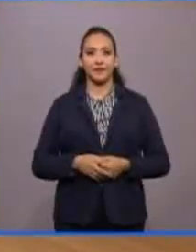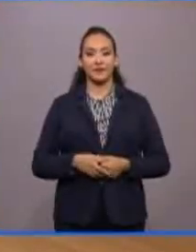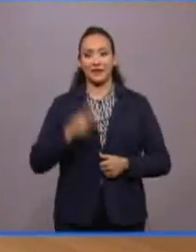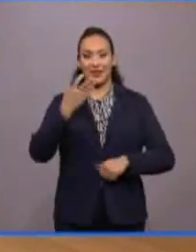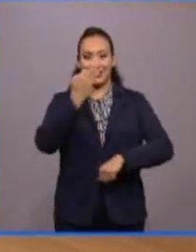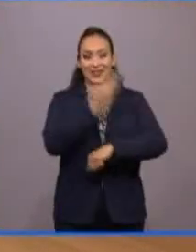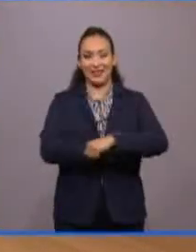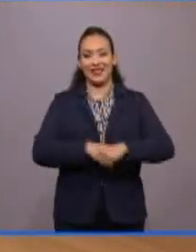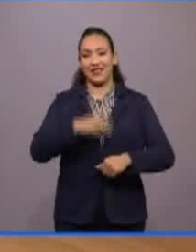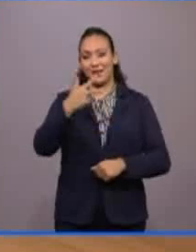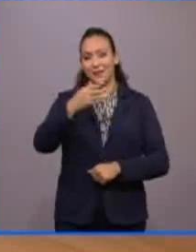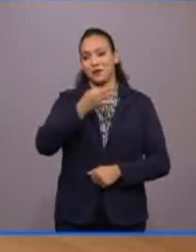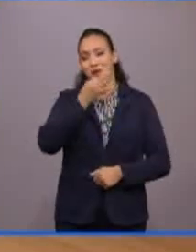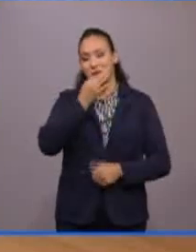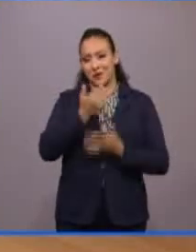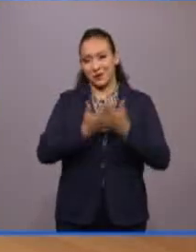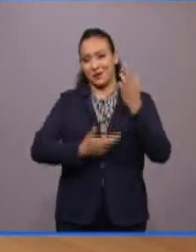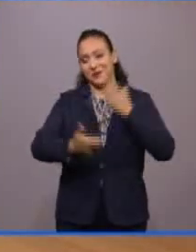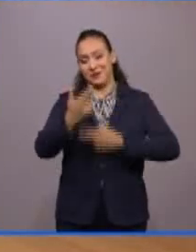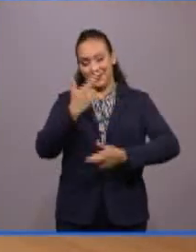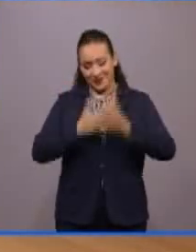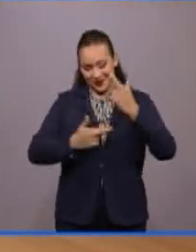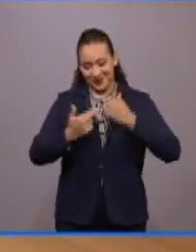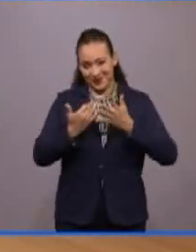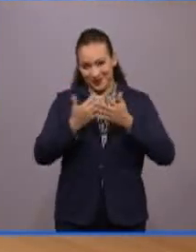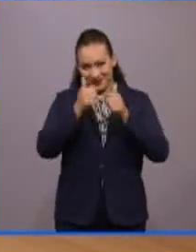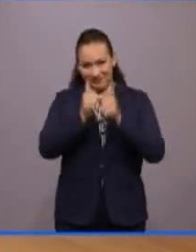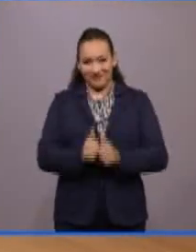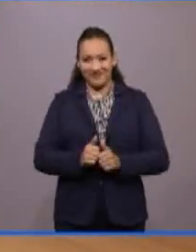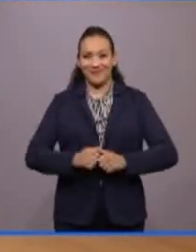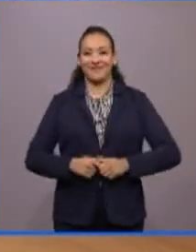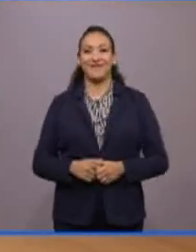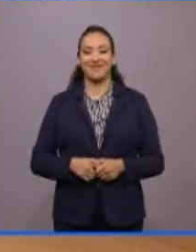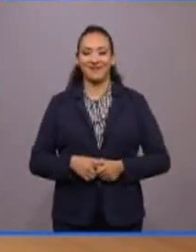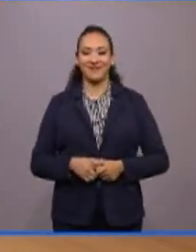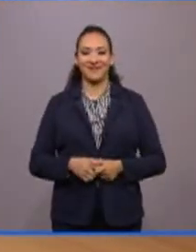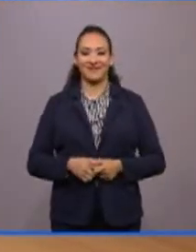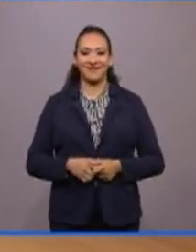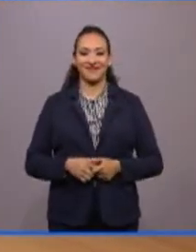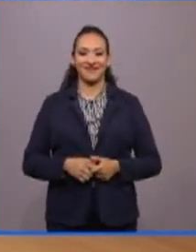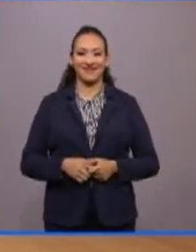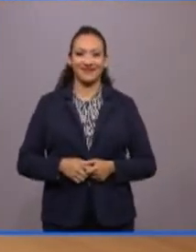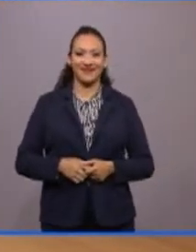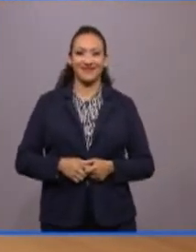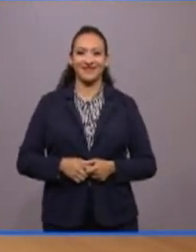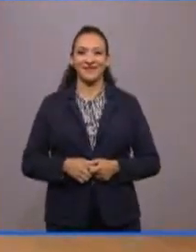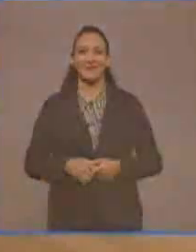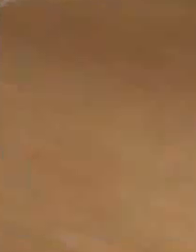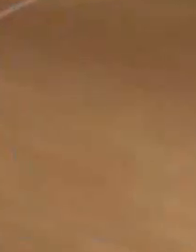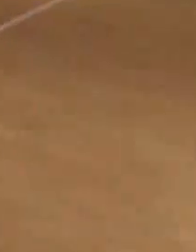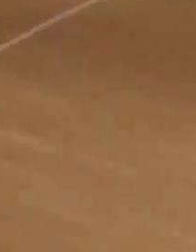3 de la tarde con 8 minutos, momento de hacer una pausa, pero regresamos con más a Corte Informativo. No se vayan.